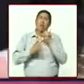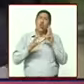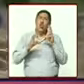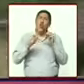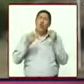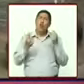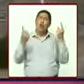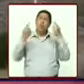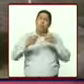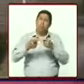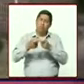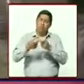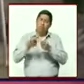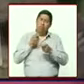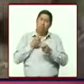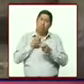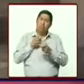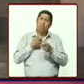peajes?